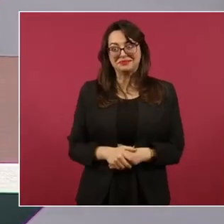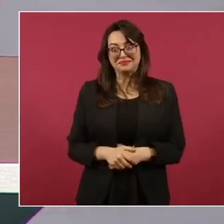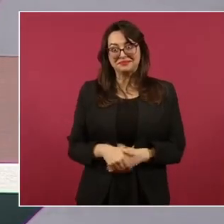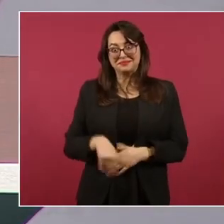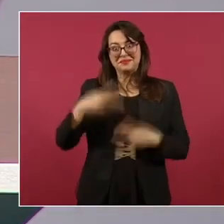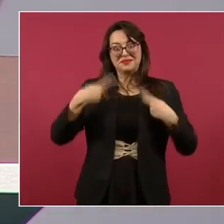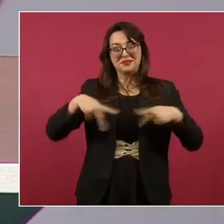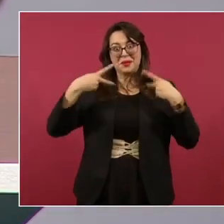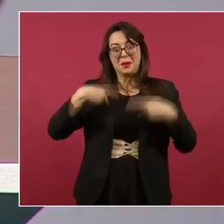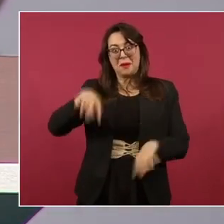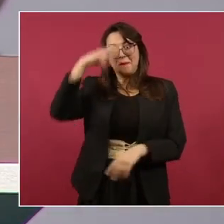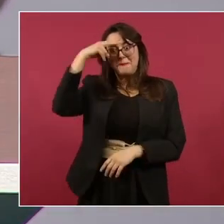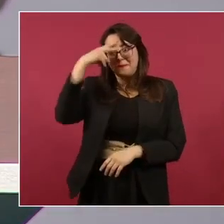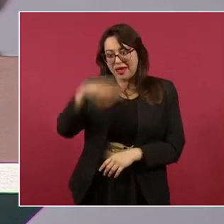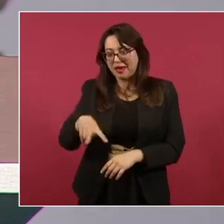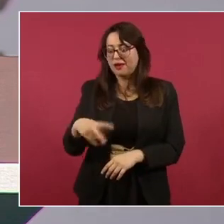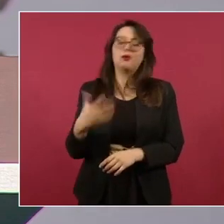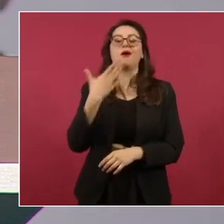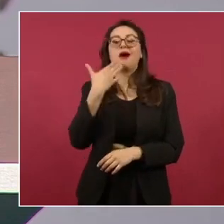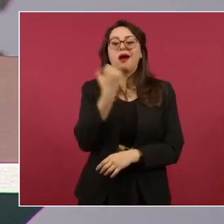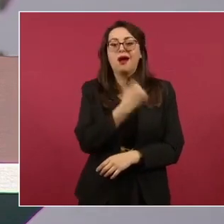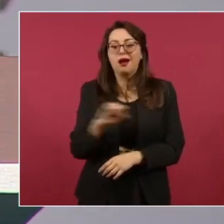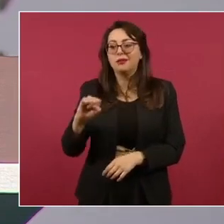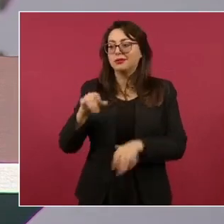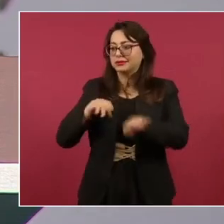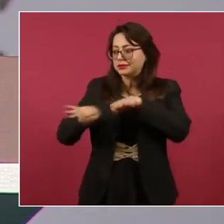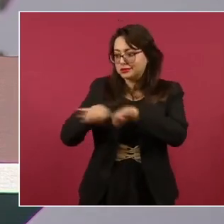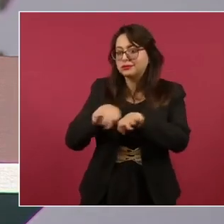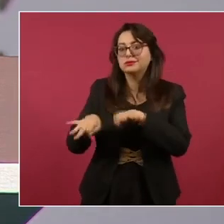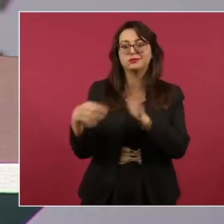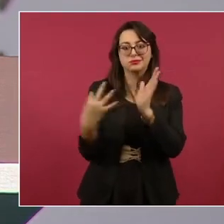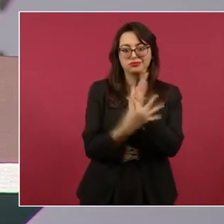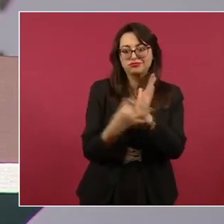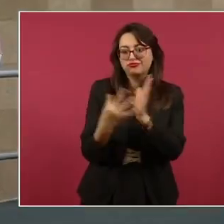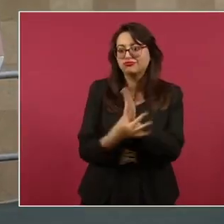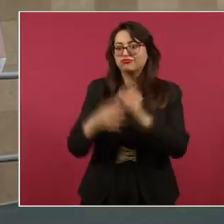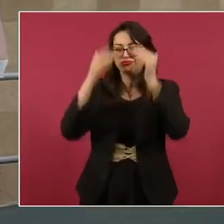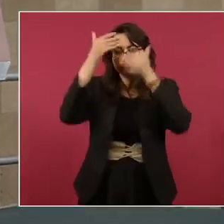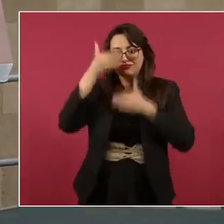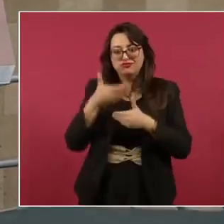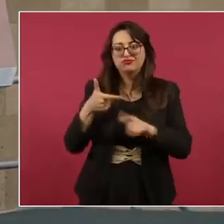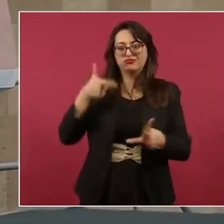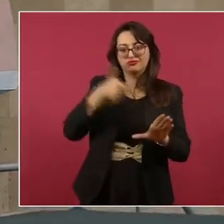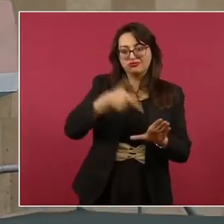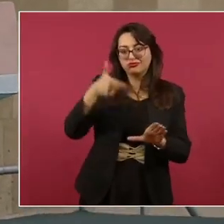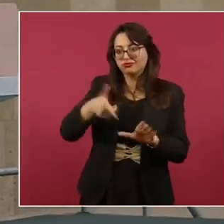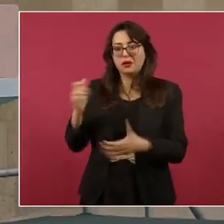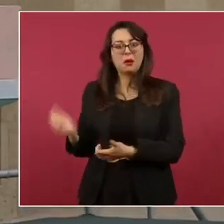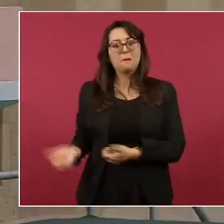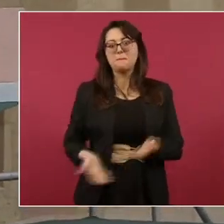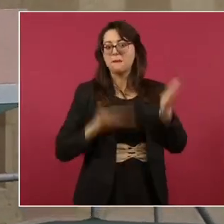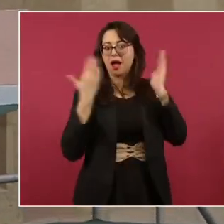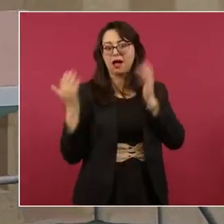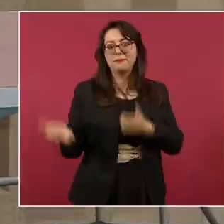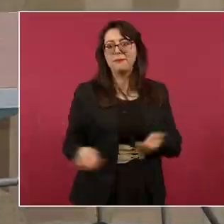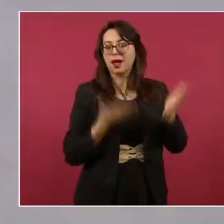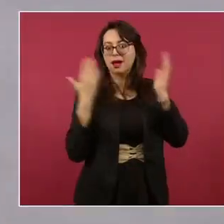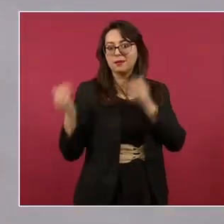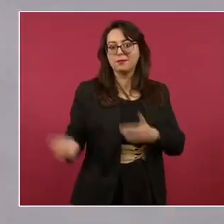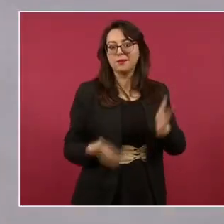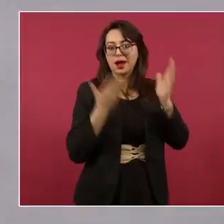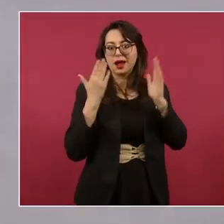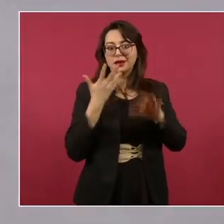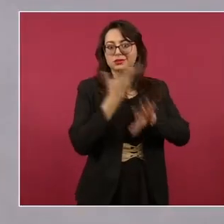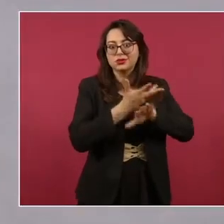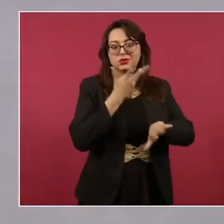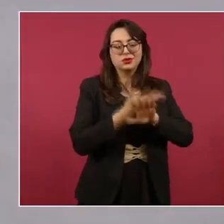calificados, a fierreros, se están llevando a soldadores que nos hacen falta aquí para las obras. Ya